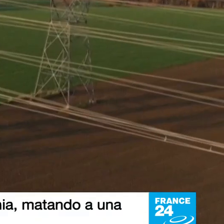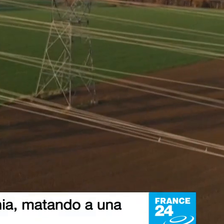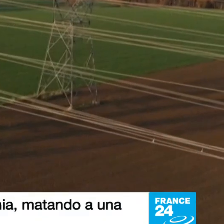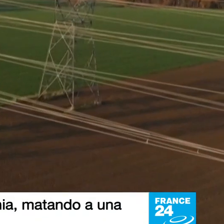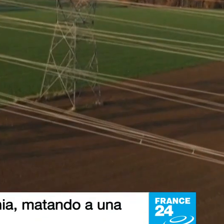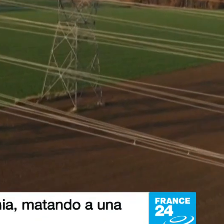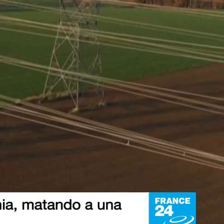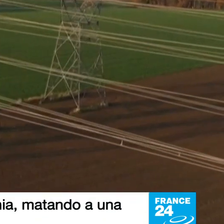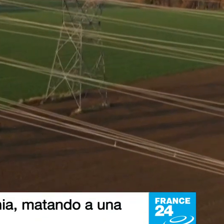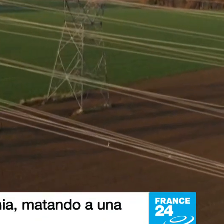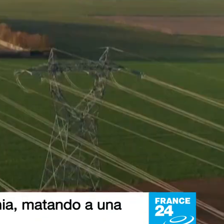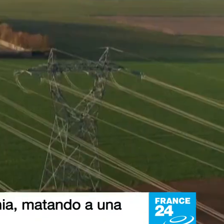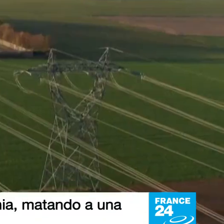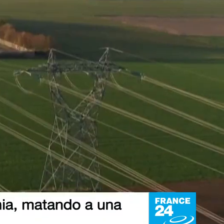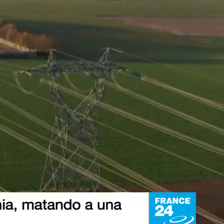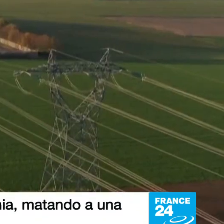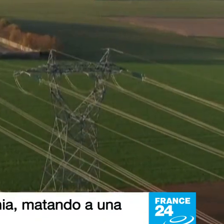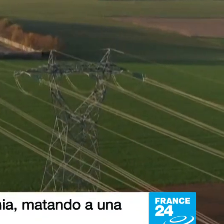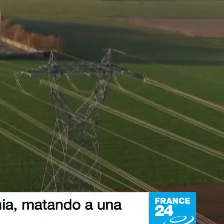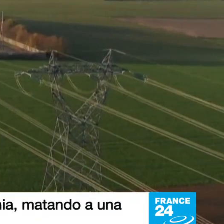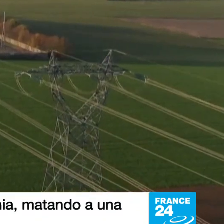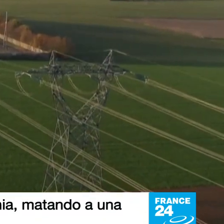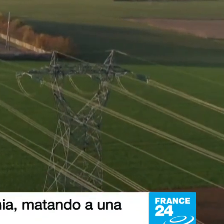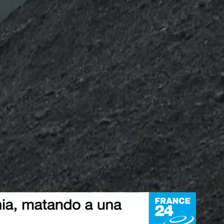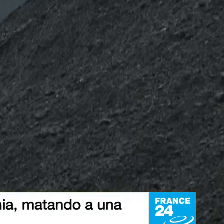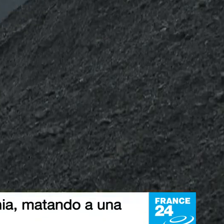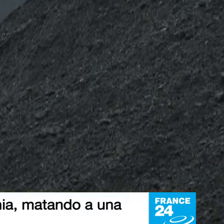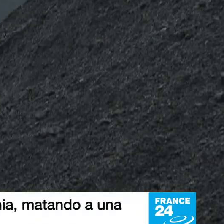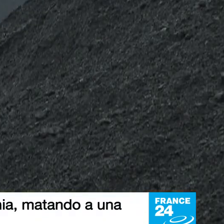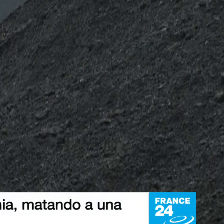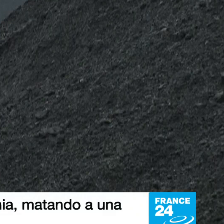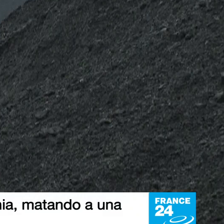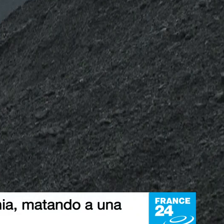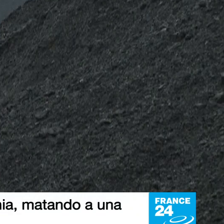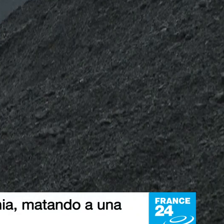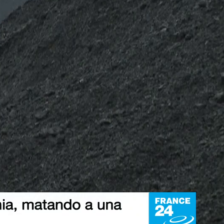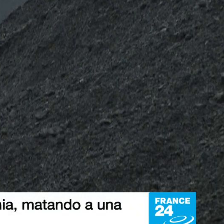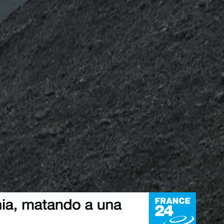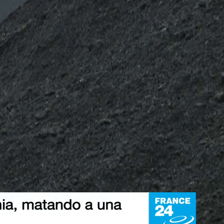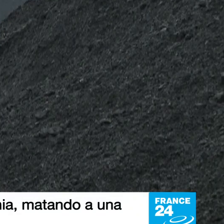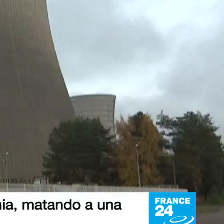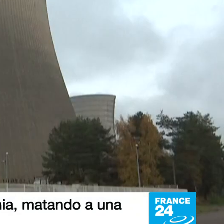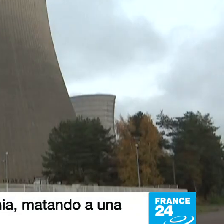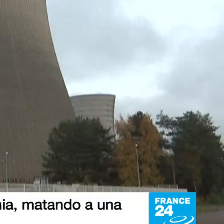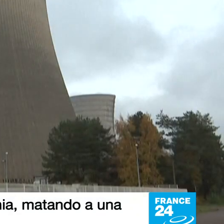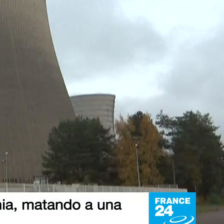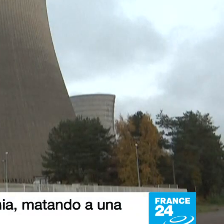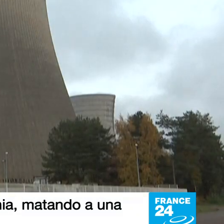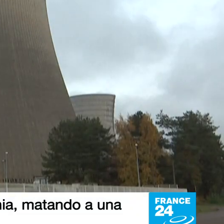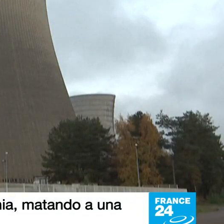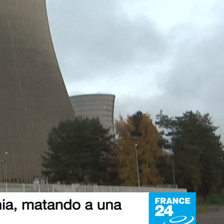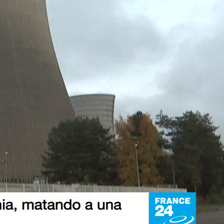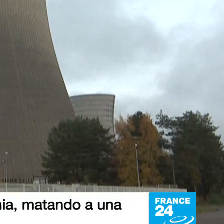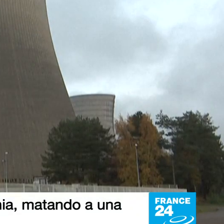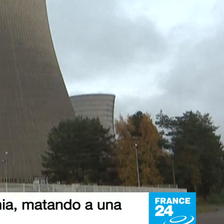macrón compartió los desafíos para su país derivados de la invasión rusa Ucrania la crisis energética alimentaria estando